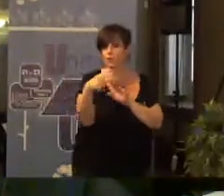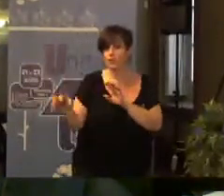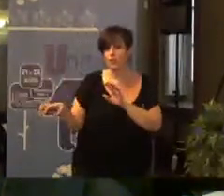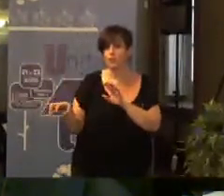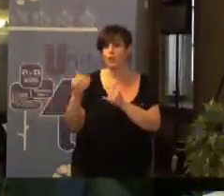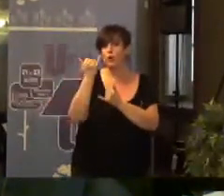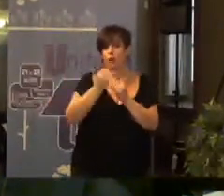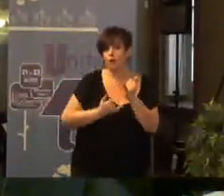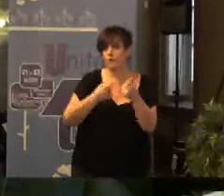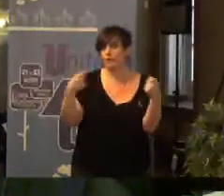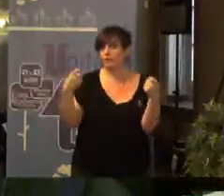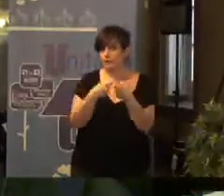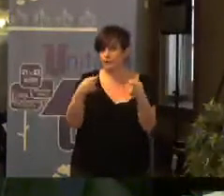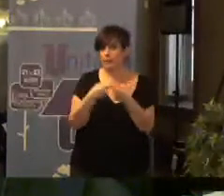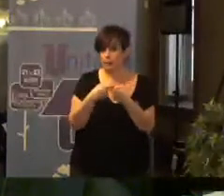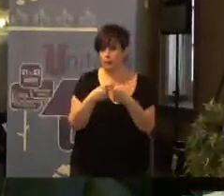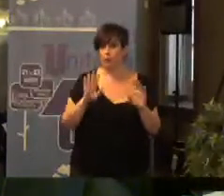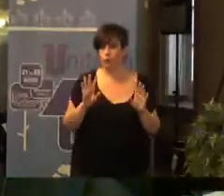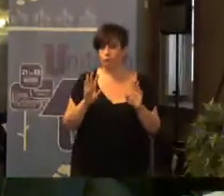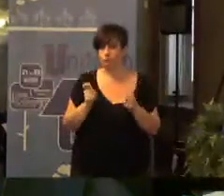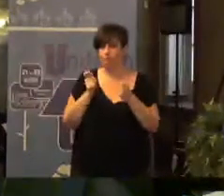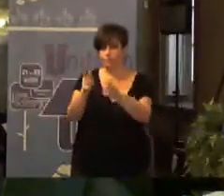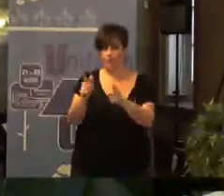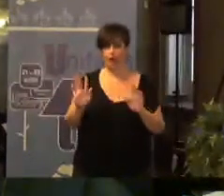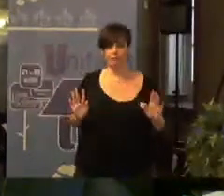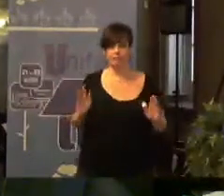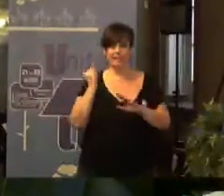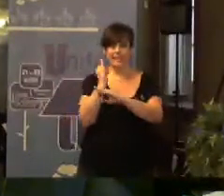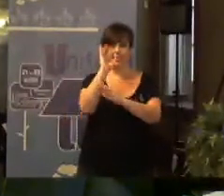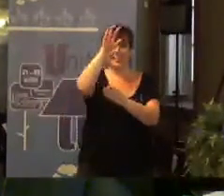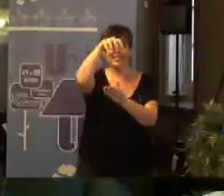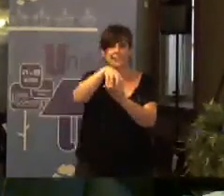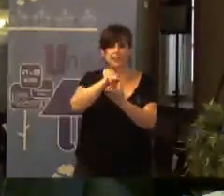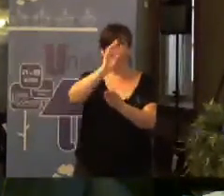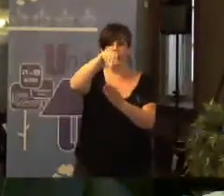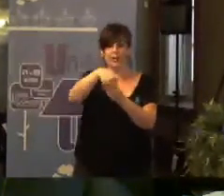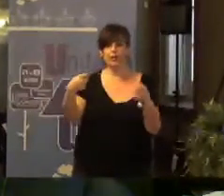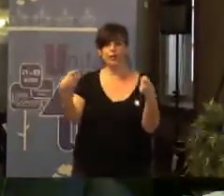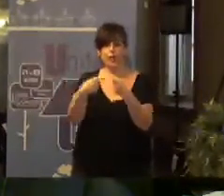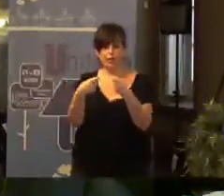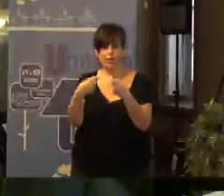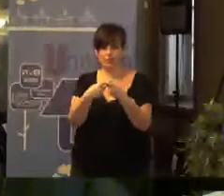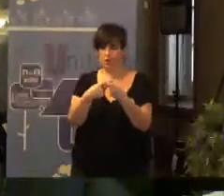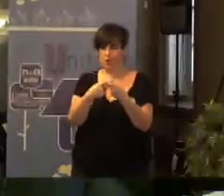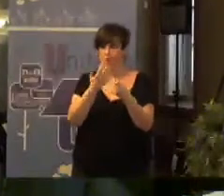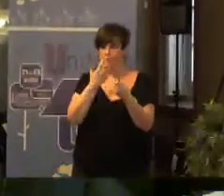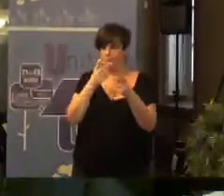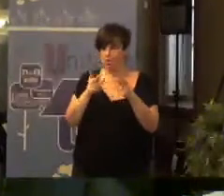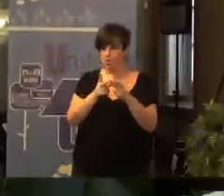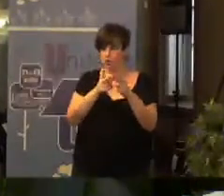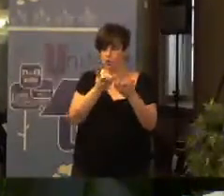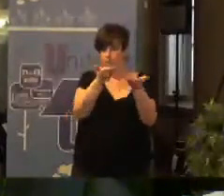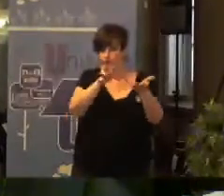inimigo. Ollo. E que nas institucións do inimigo ti non podes, dende esas mesmas institucións, transformar a sociedade se